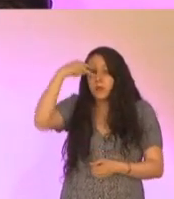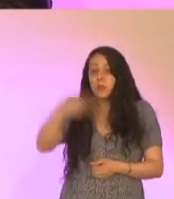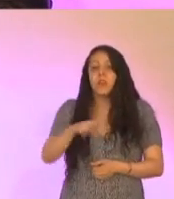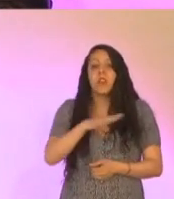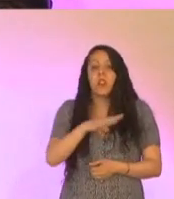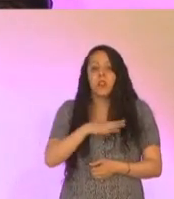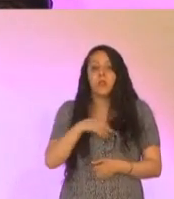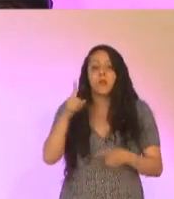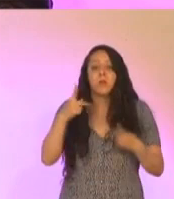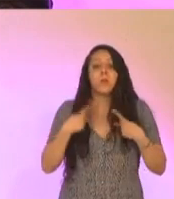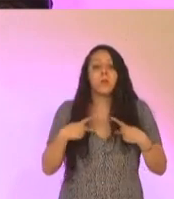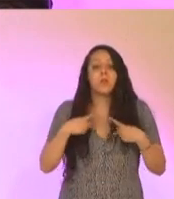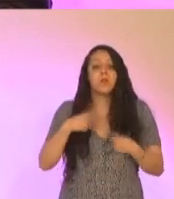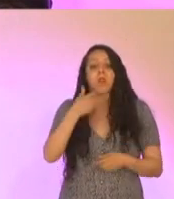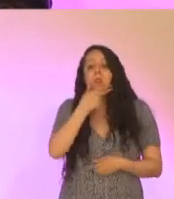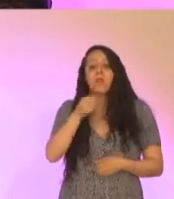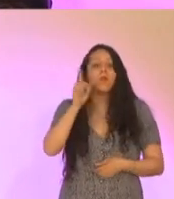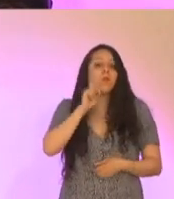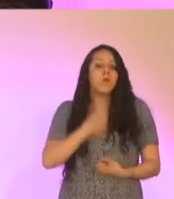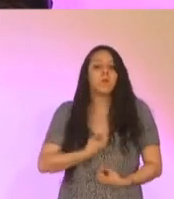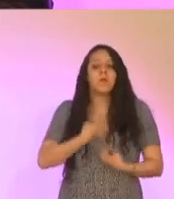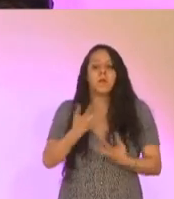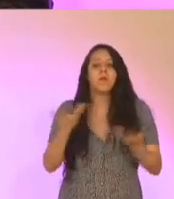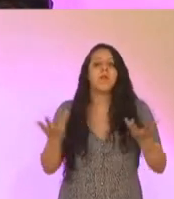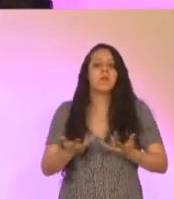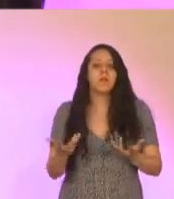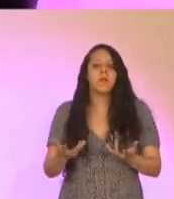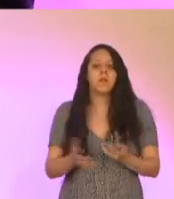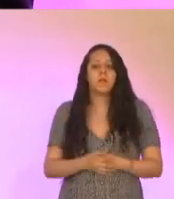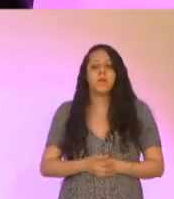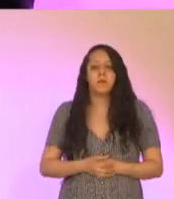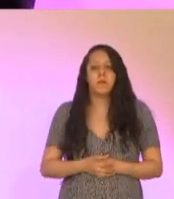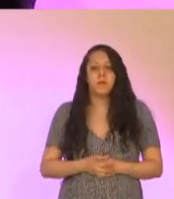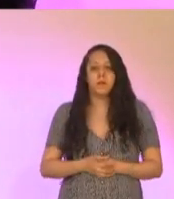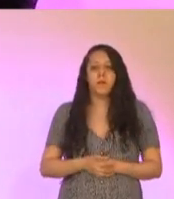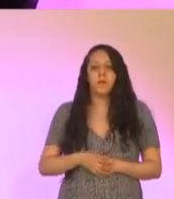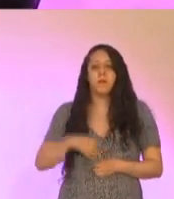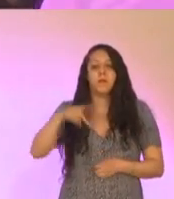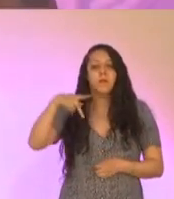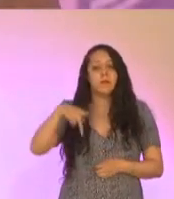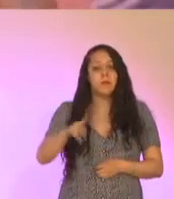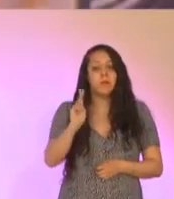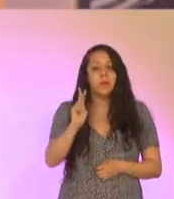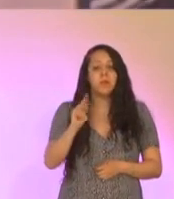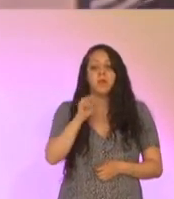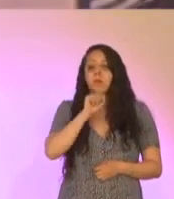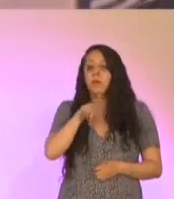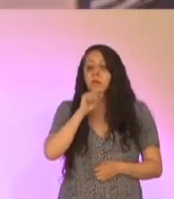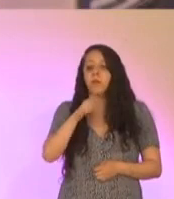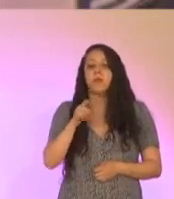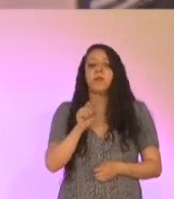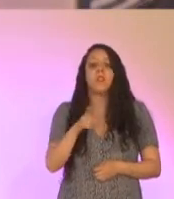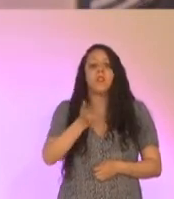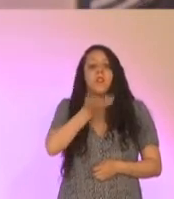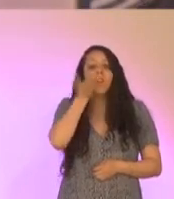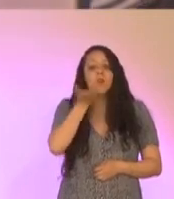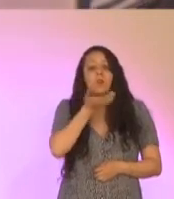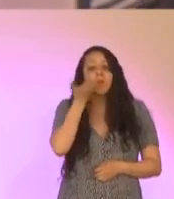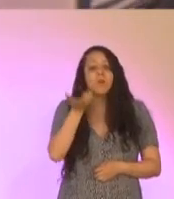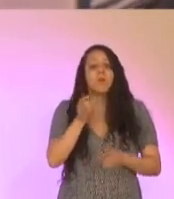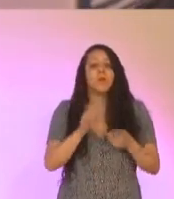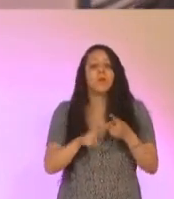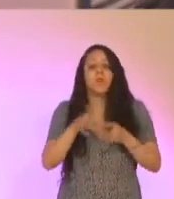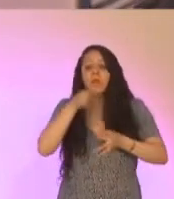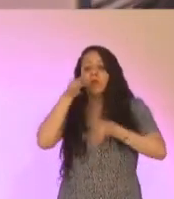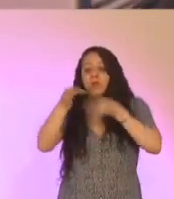también también existe una gran tradición de cronistas de periodistas